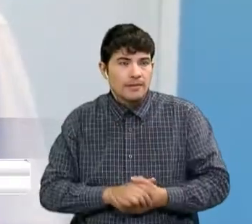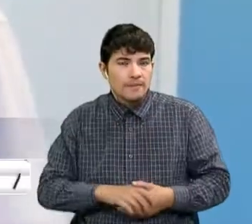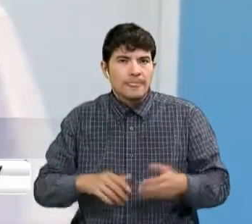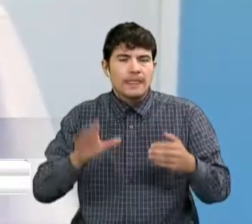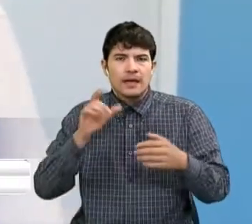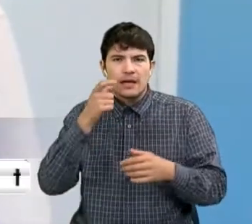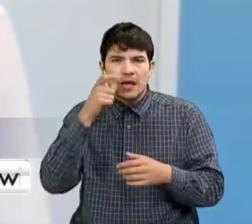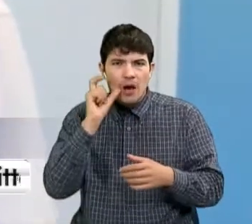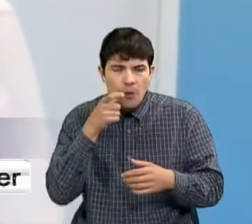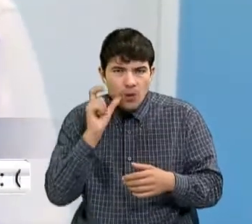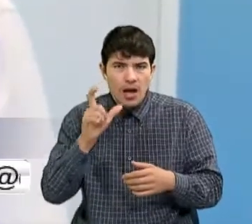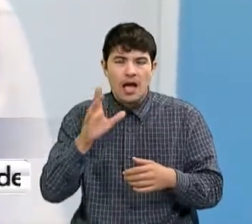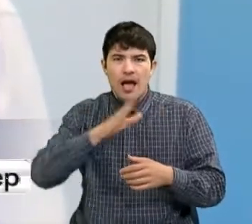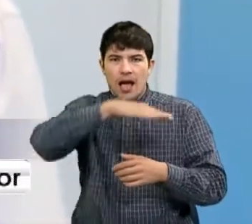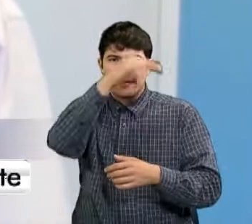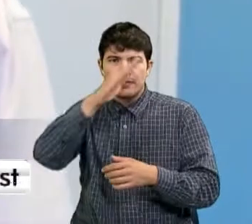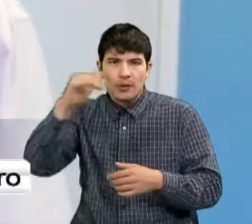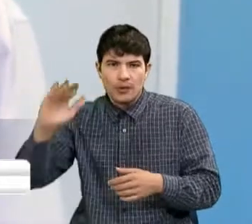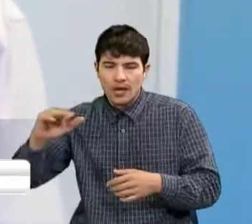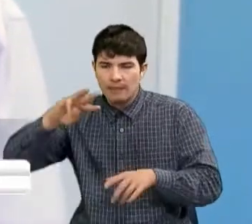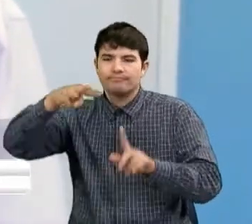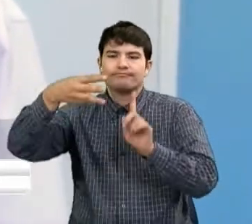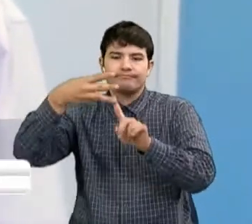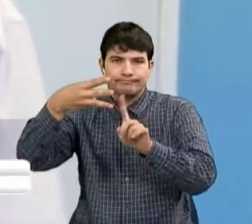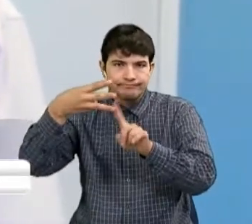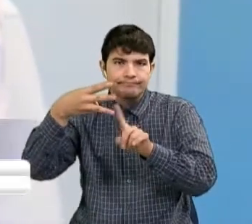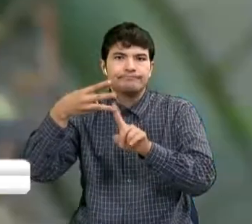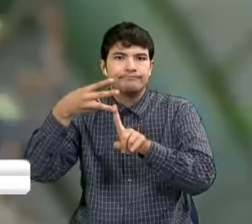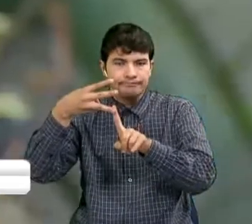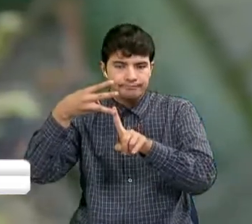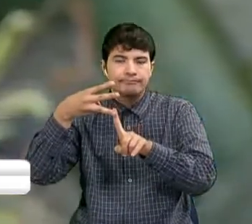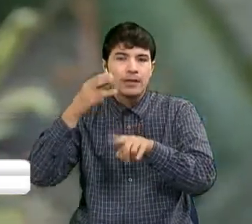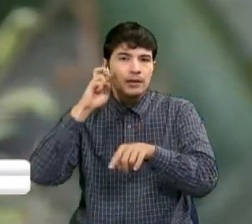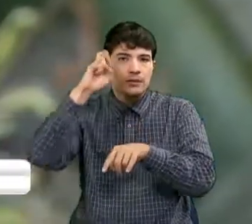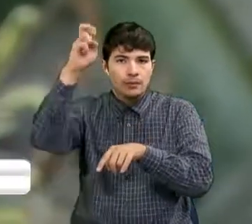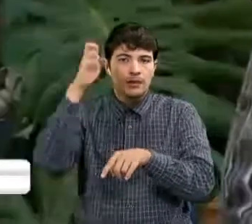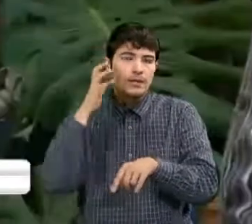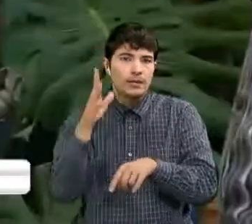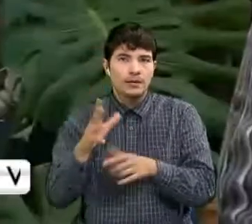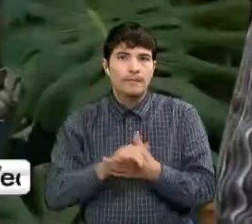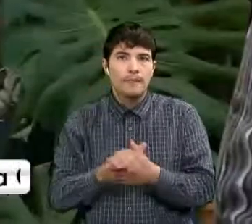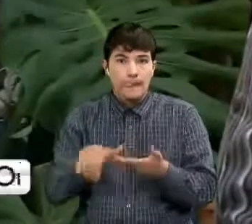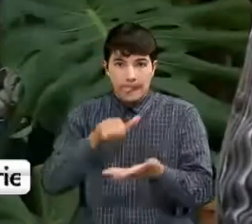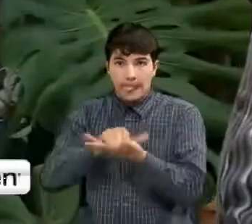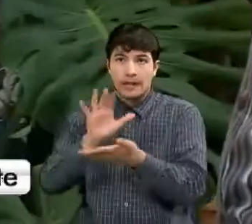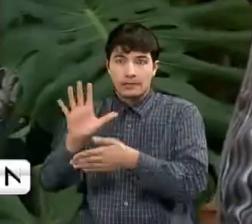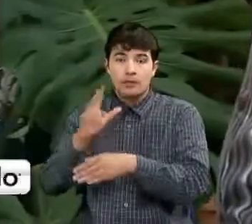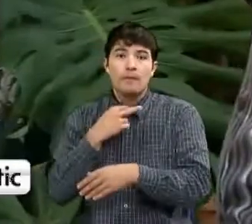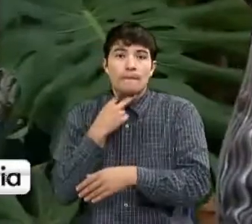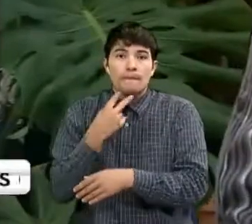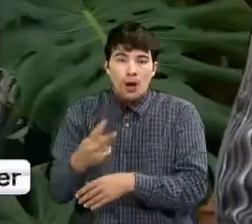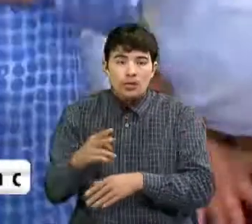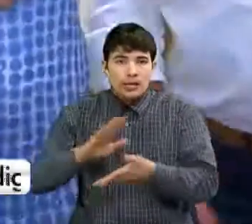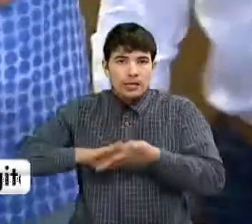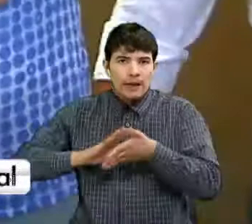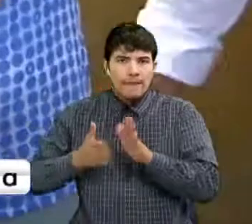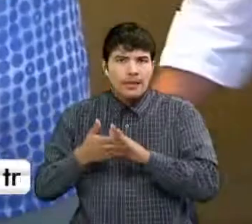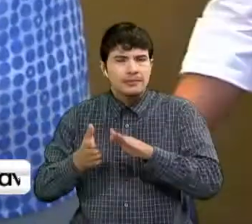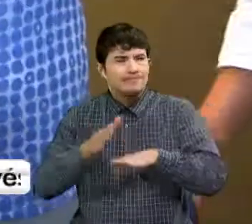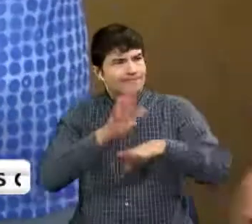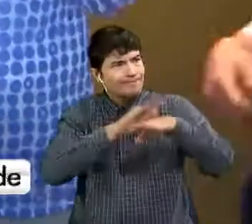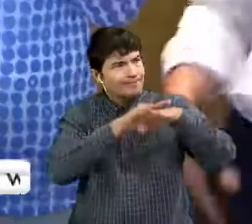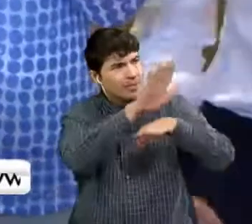cauca antioquia y está el departamento norte de santander por su parte la organización voces de paz y es un llamado de atención al gobierno